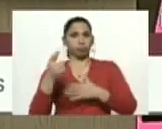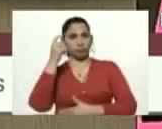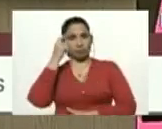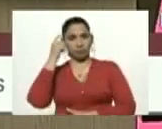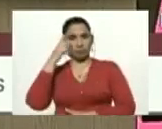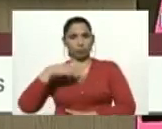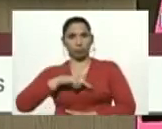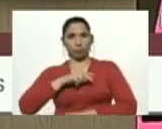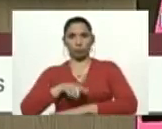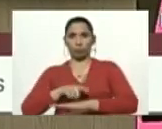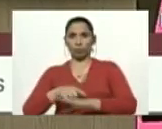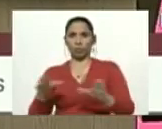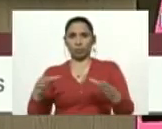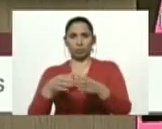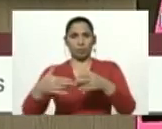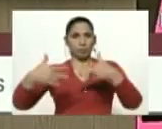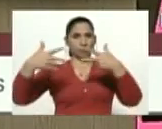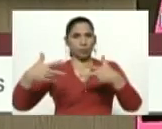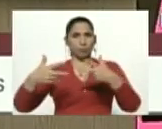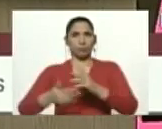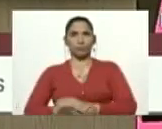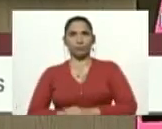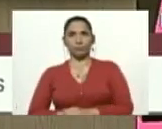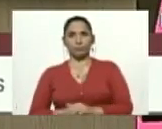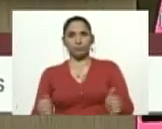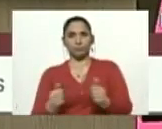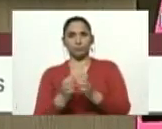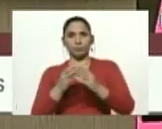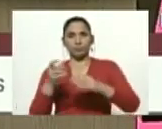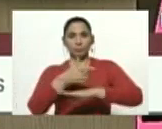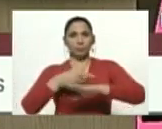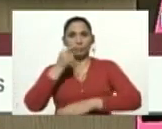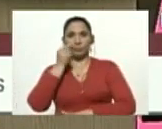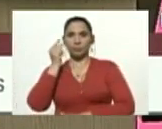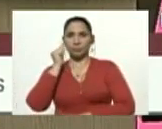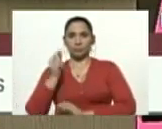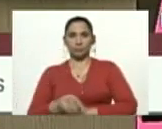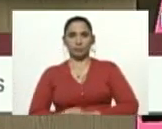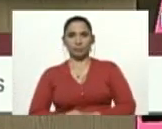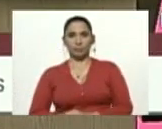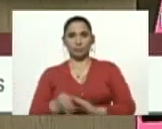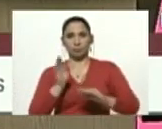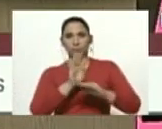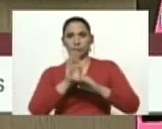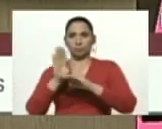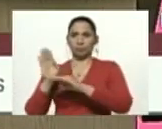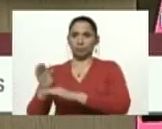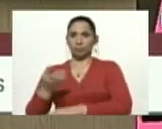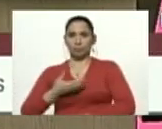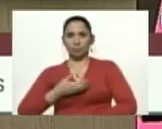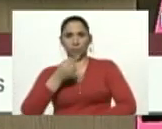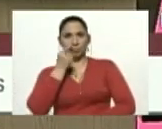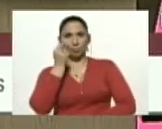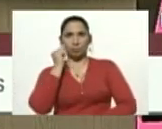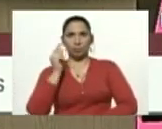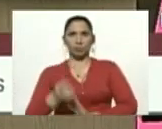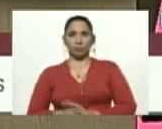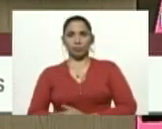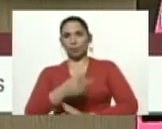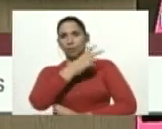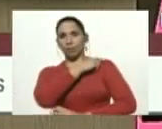una reunión y una videoconferencia con todos los gobernadores, gobernadoras, protectores, protectoras,